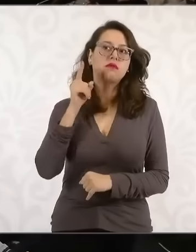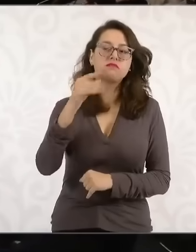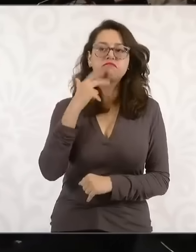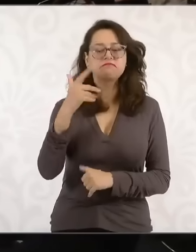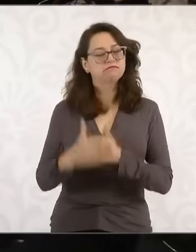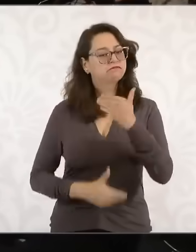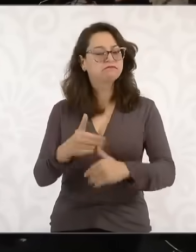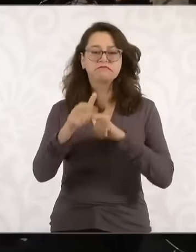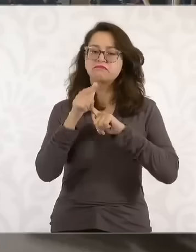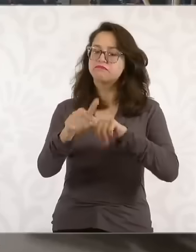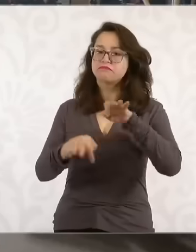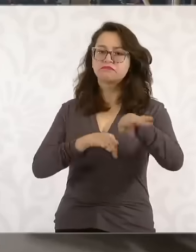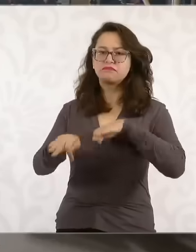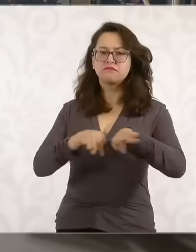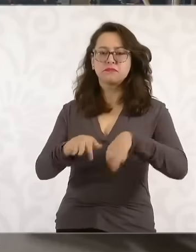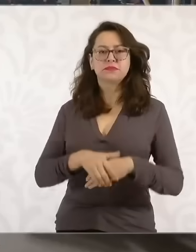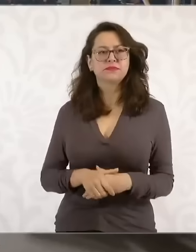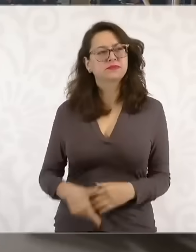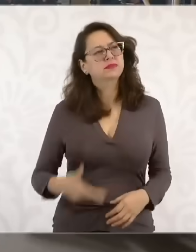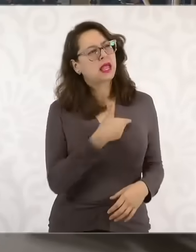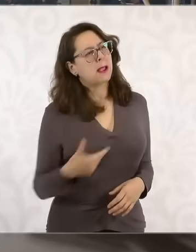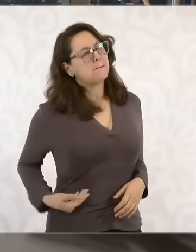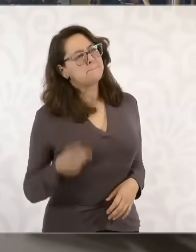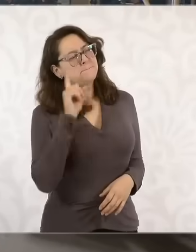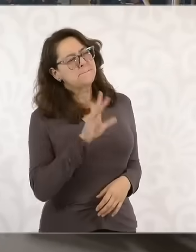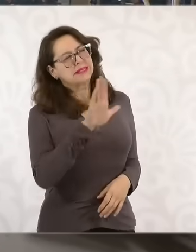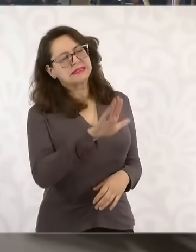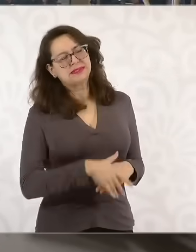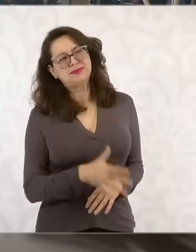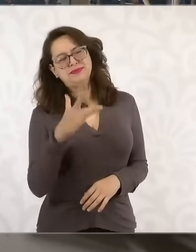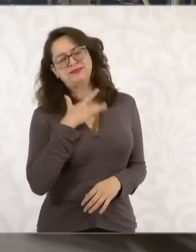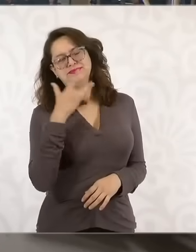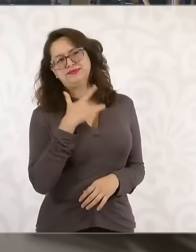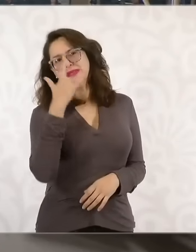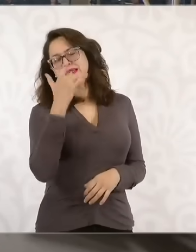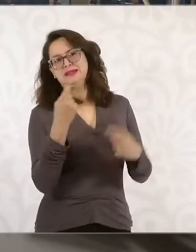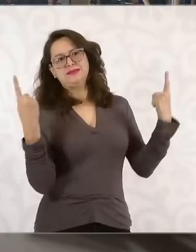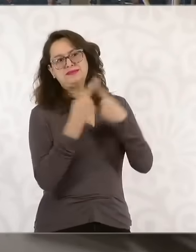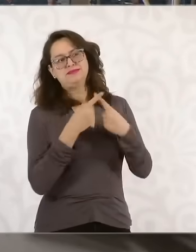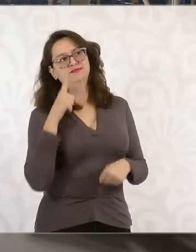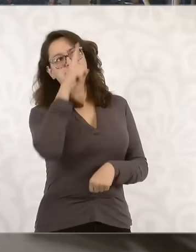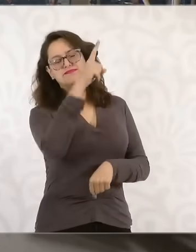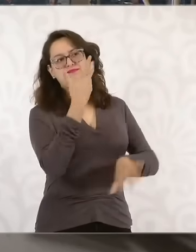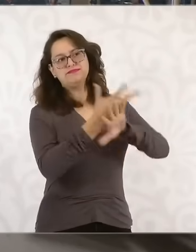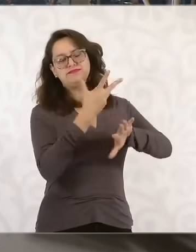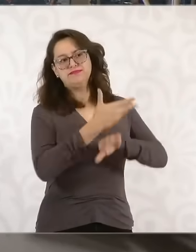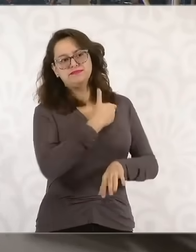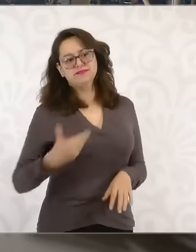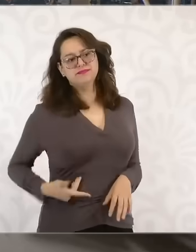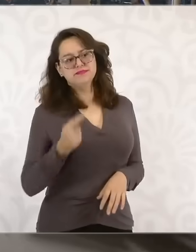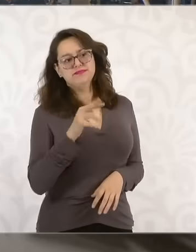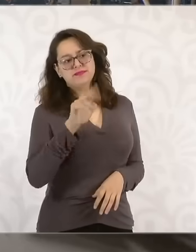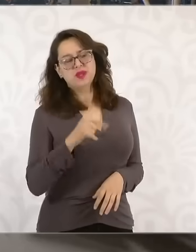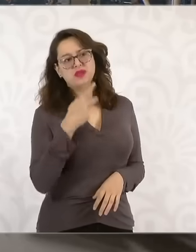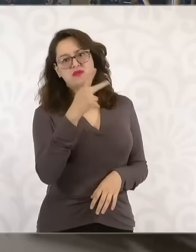pareciera contradictorio que con estos dichos de que hay que hacer algo con México, meses pasados, tanto el presidente Donald Trump como el secretario de Estado